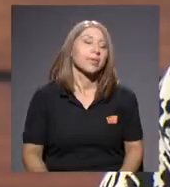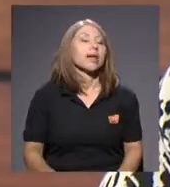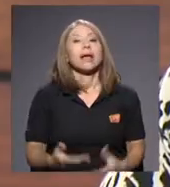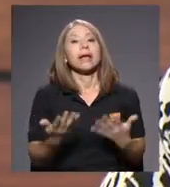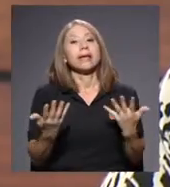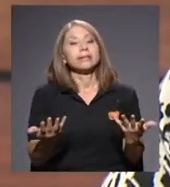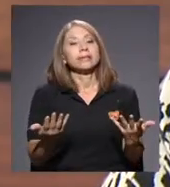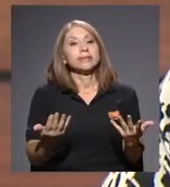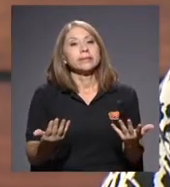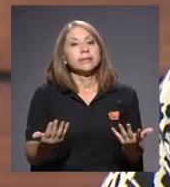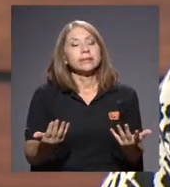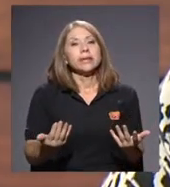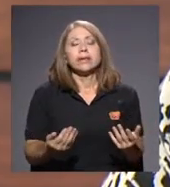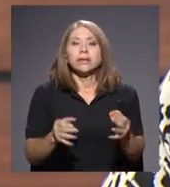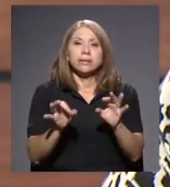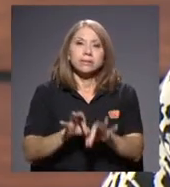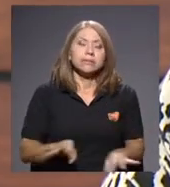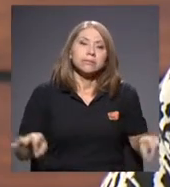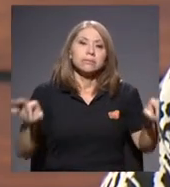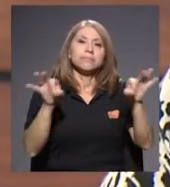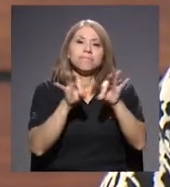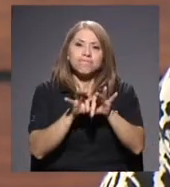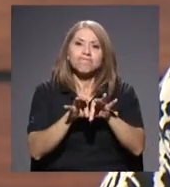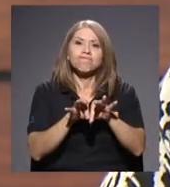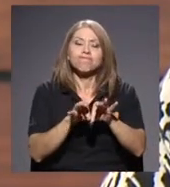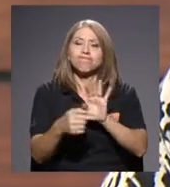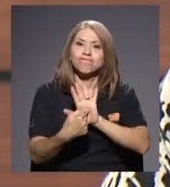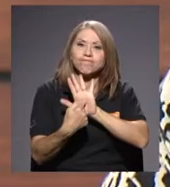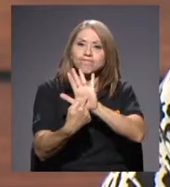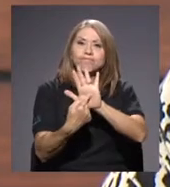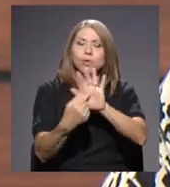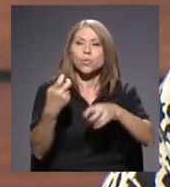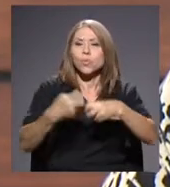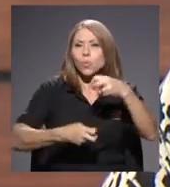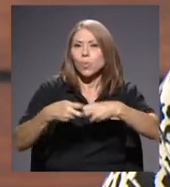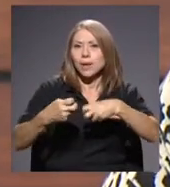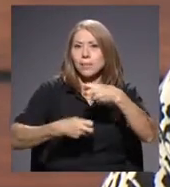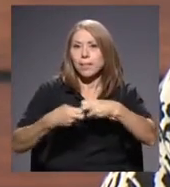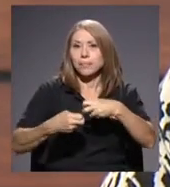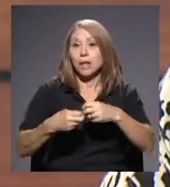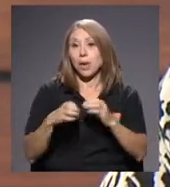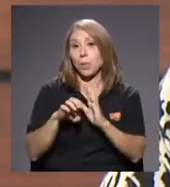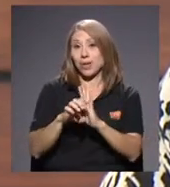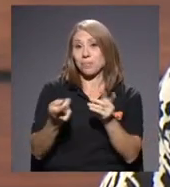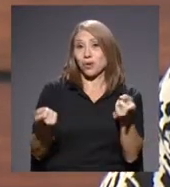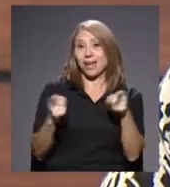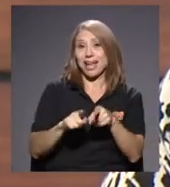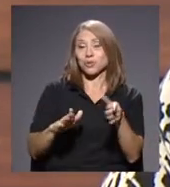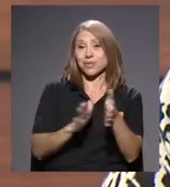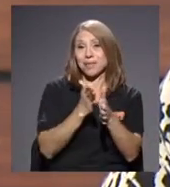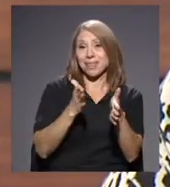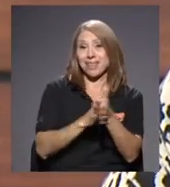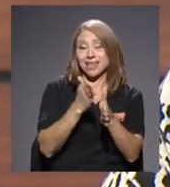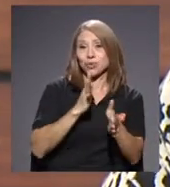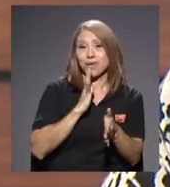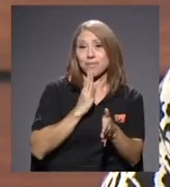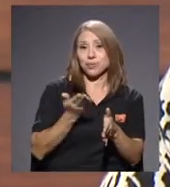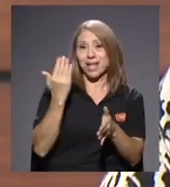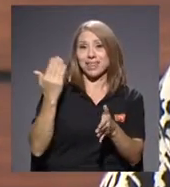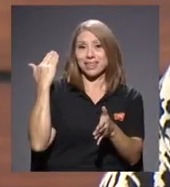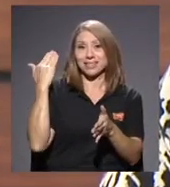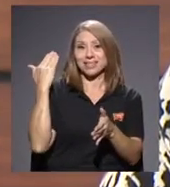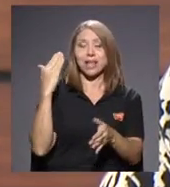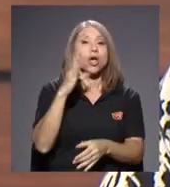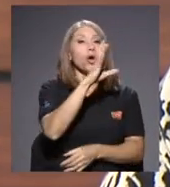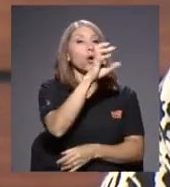importante rescatar un problema que estamos teniendo. En el caso del cementazo que tratamos antes, Costa Rica sufrió en